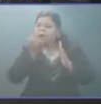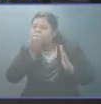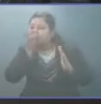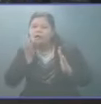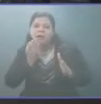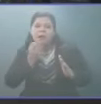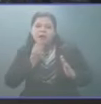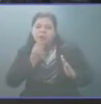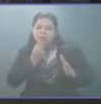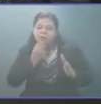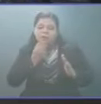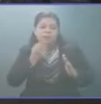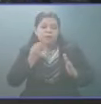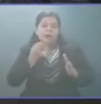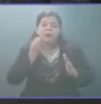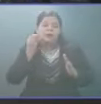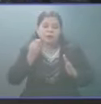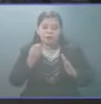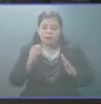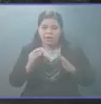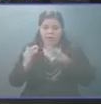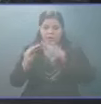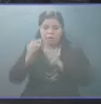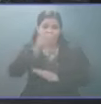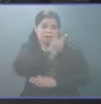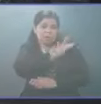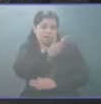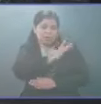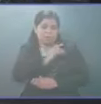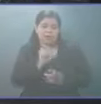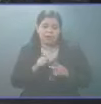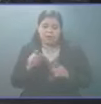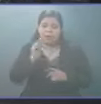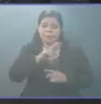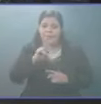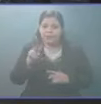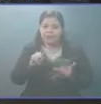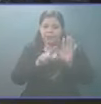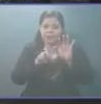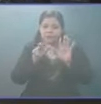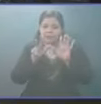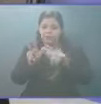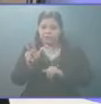en la colonia Escalón. El número de teléfono es